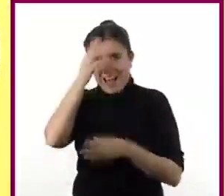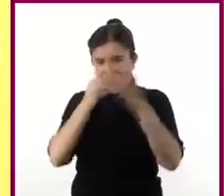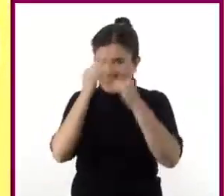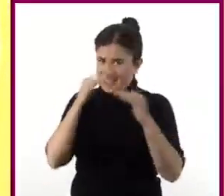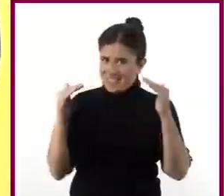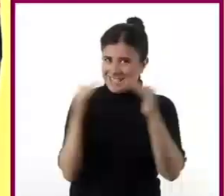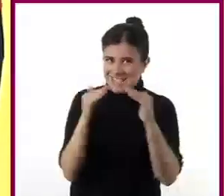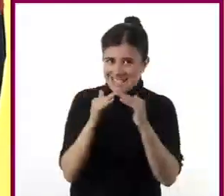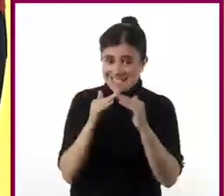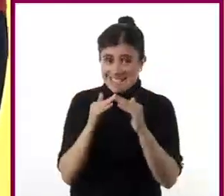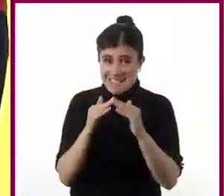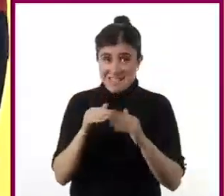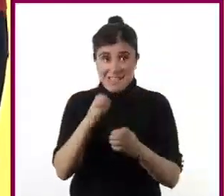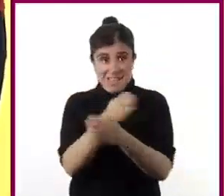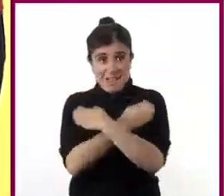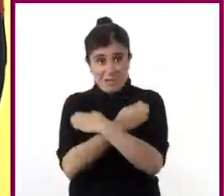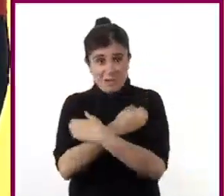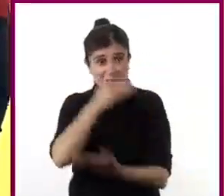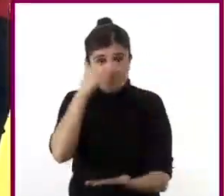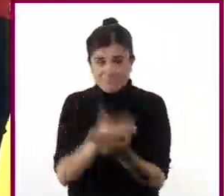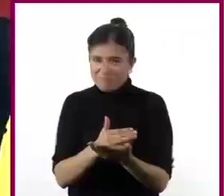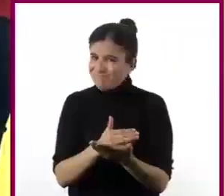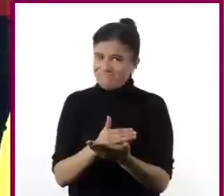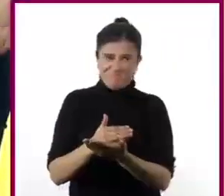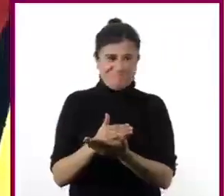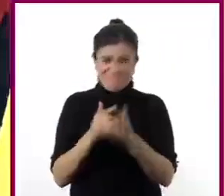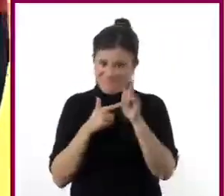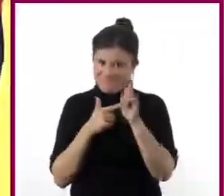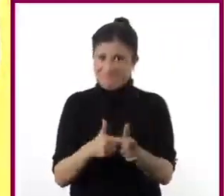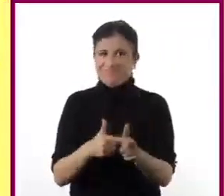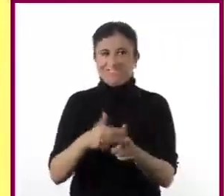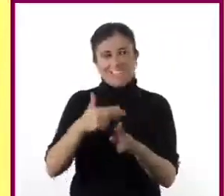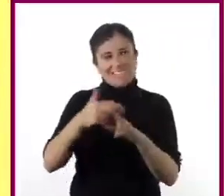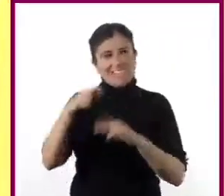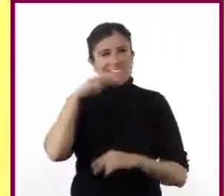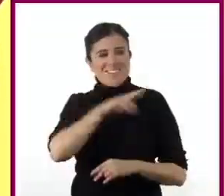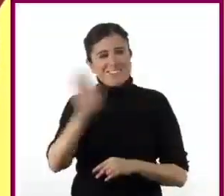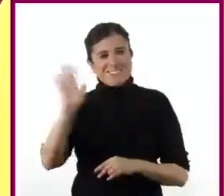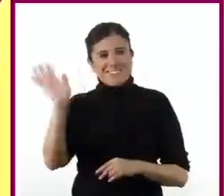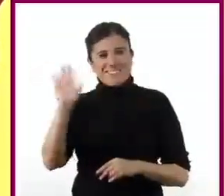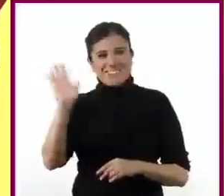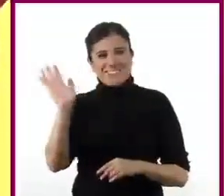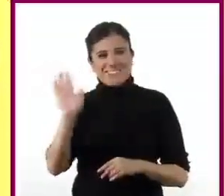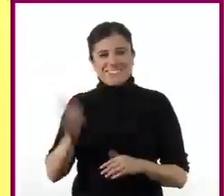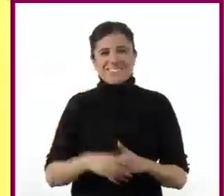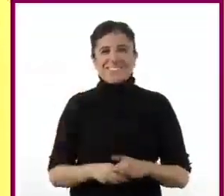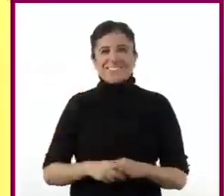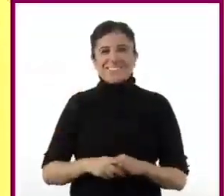Aprende en Casa, porque la educación nunca se detiene. ¡Hasta pronto!